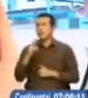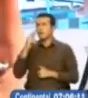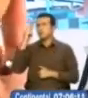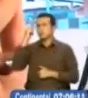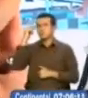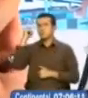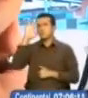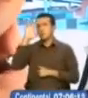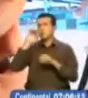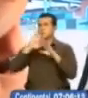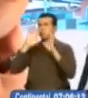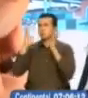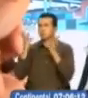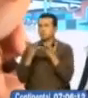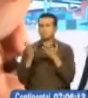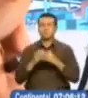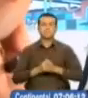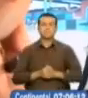un poco más global,